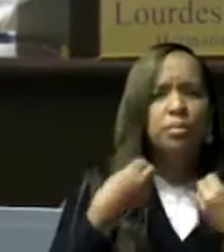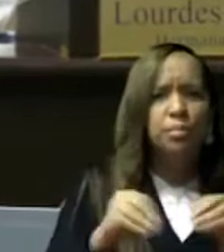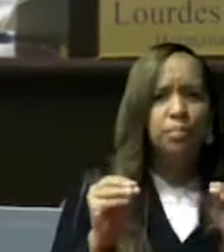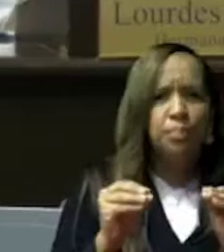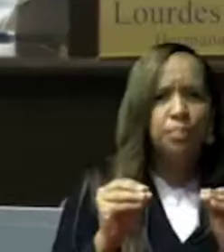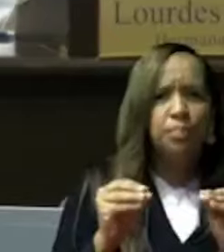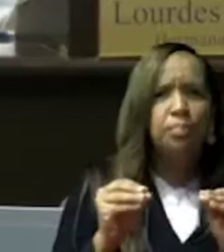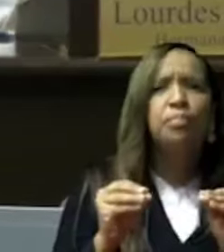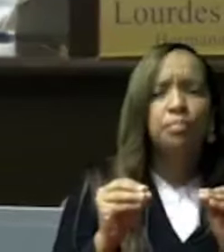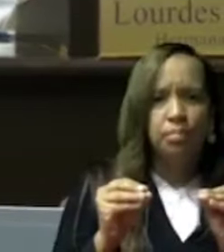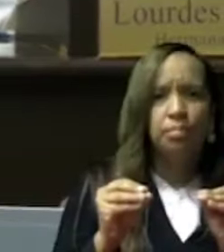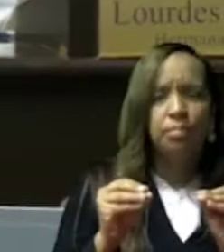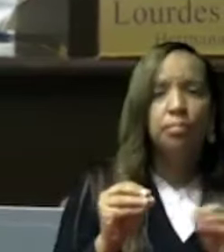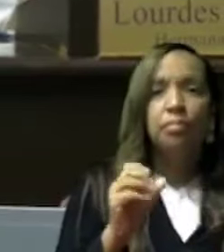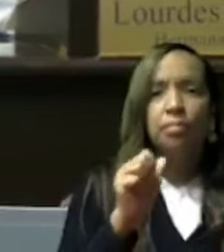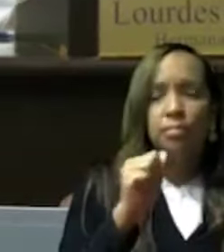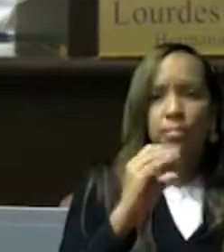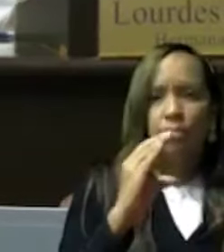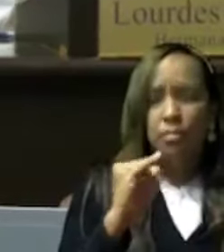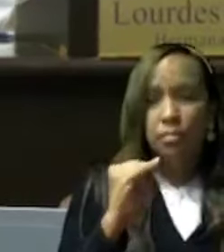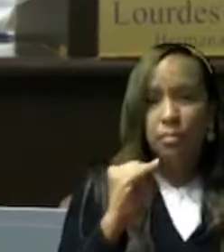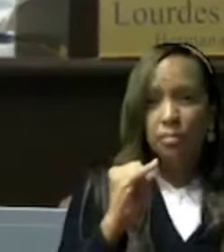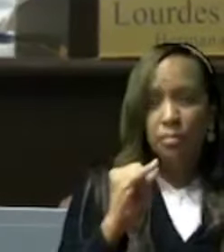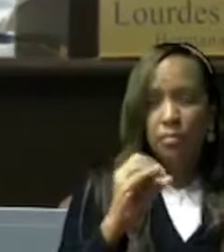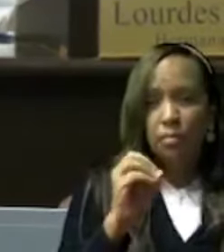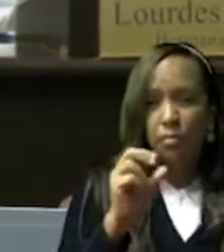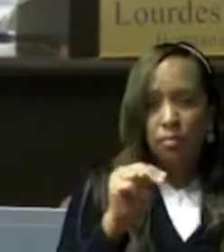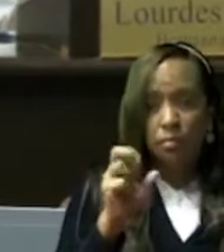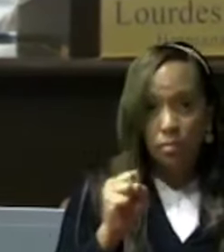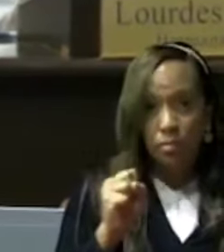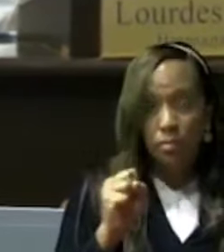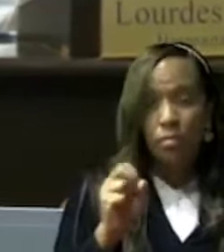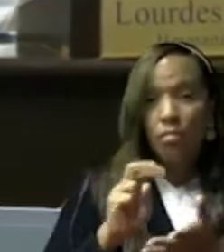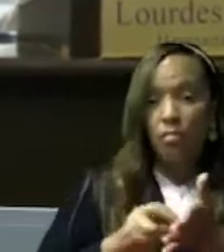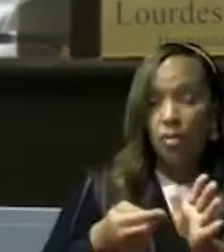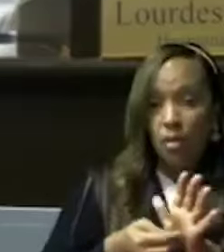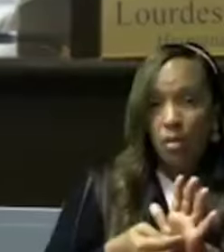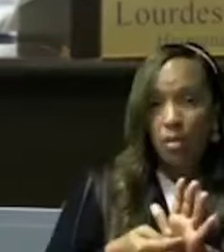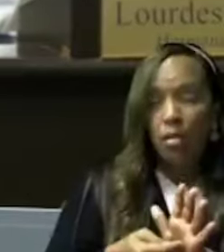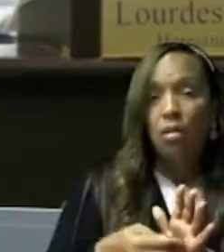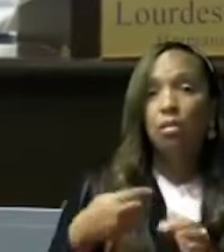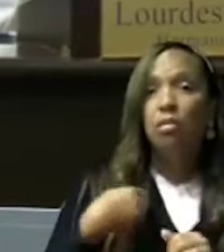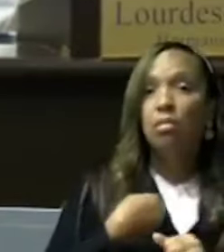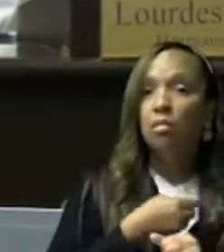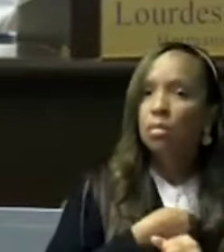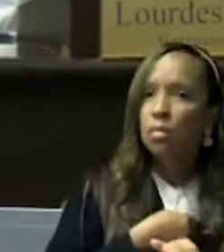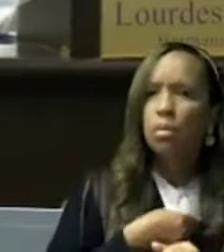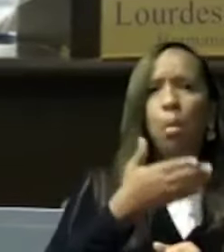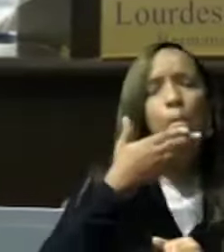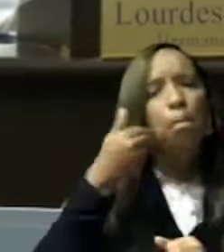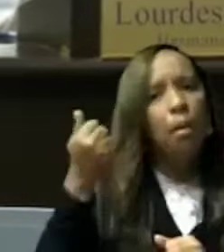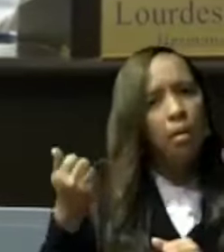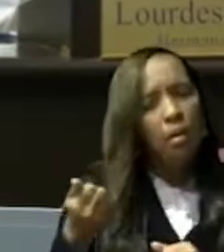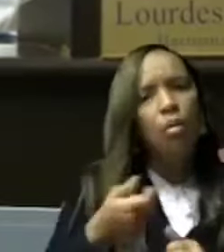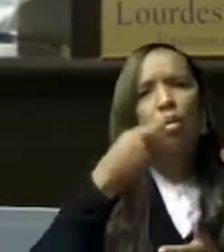a tener acceso a financiamientos, a mejores tasas y mejores condiciones para desarrollar las